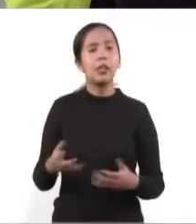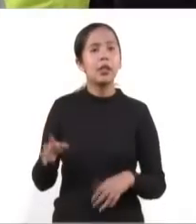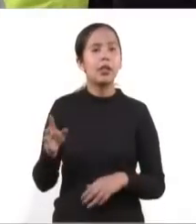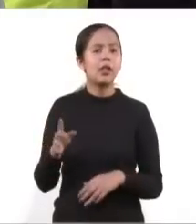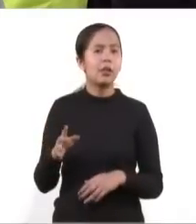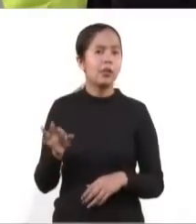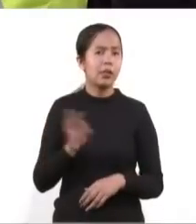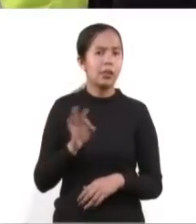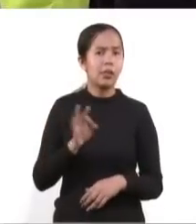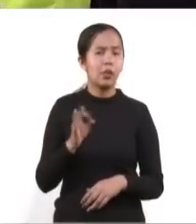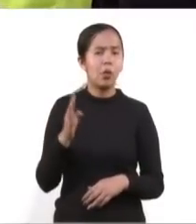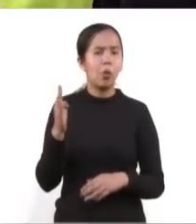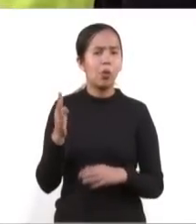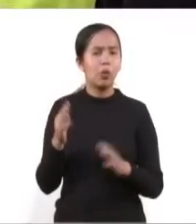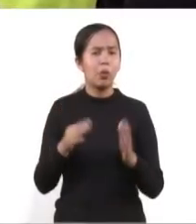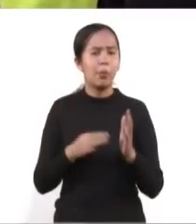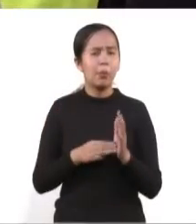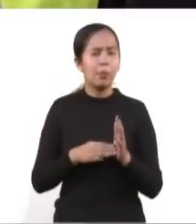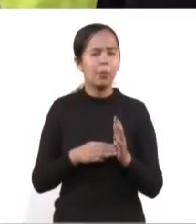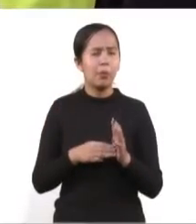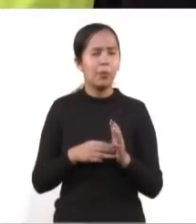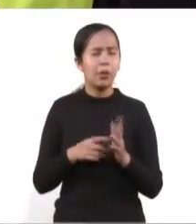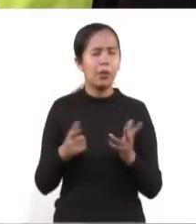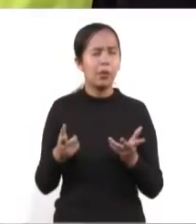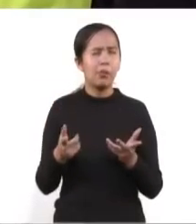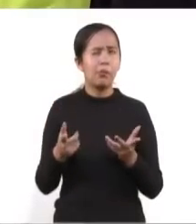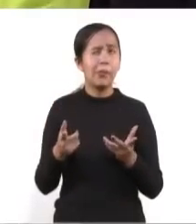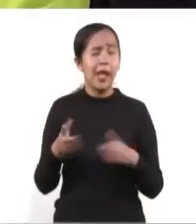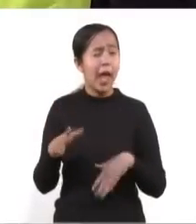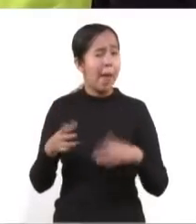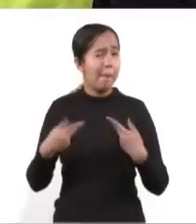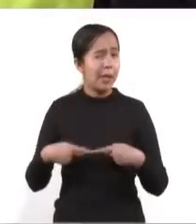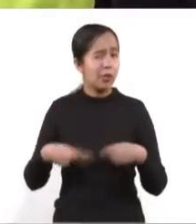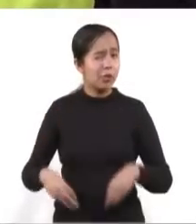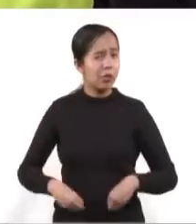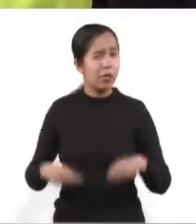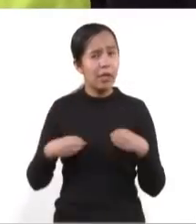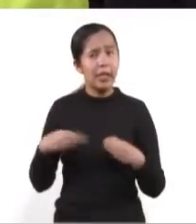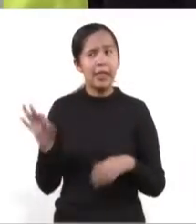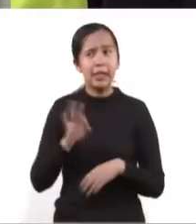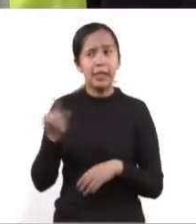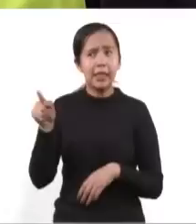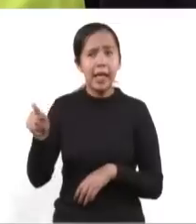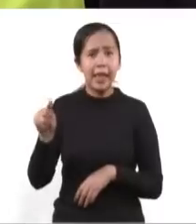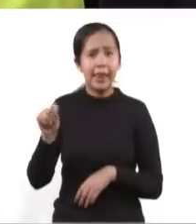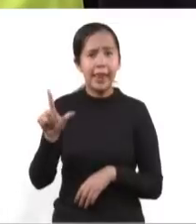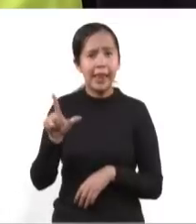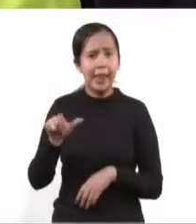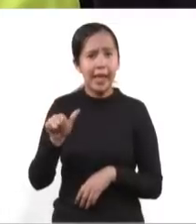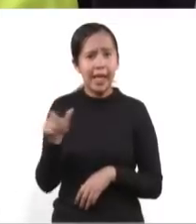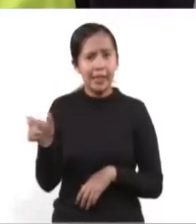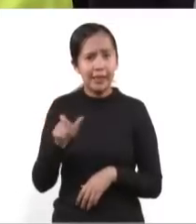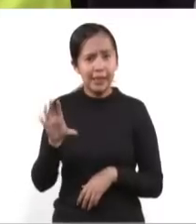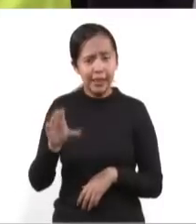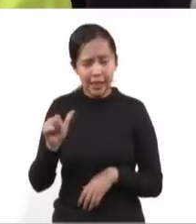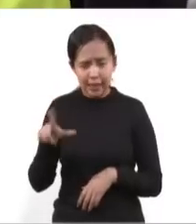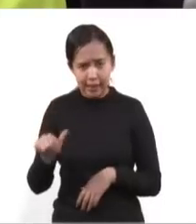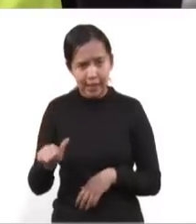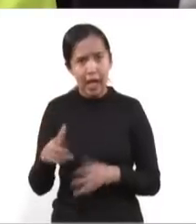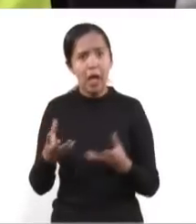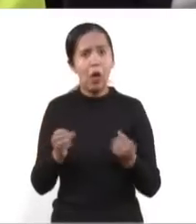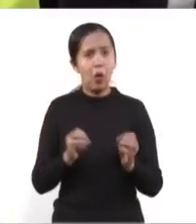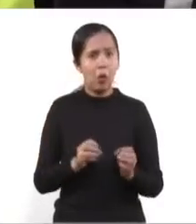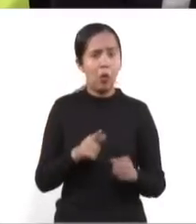prácticamente tal vez Tlaxcala, tal vez ayer decía usted Villahermosa, es correcto, anda sobre esa, en el área